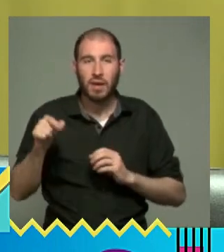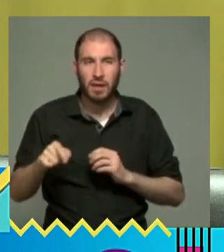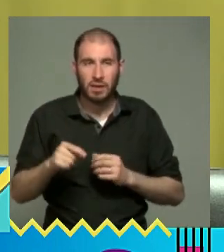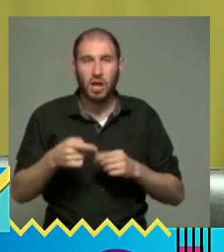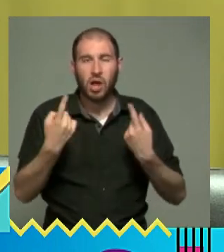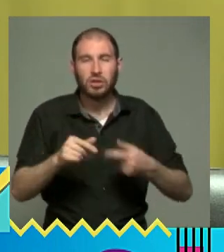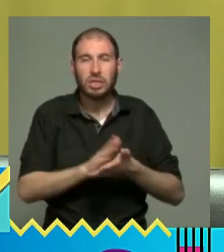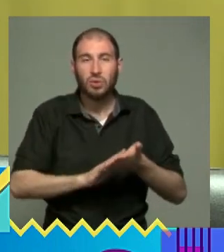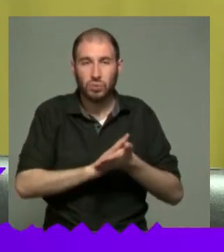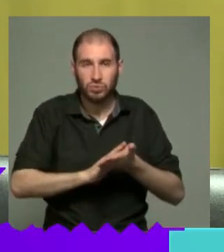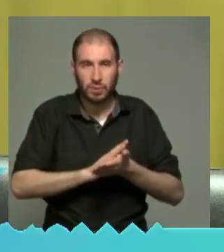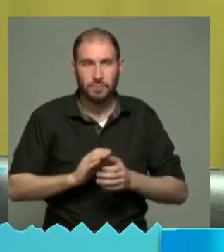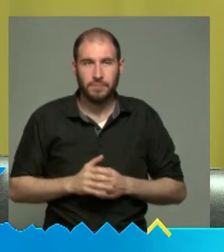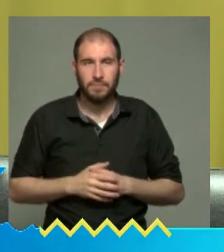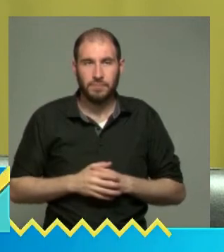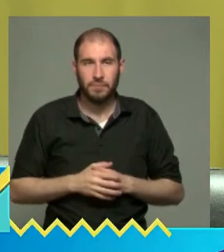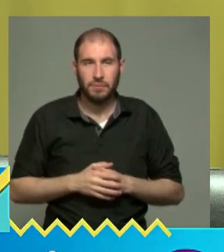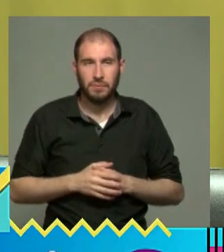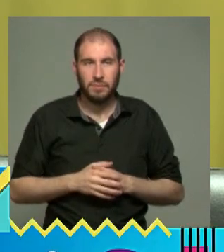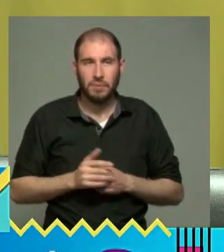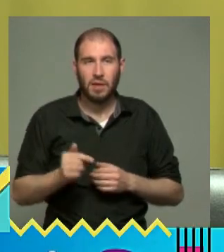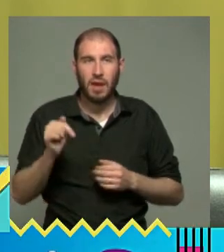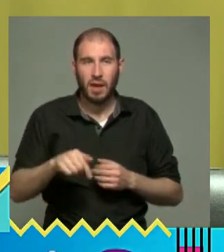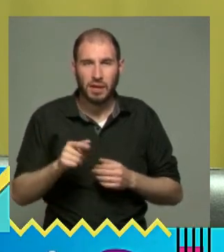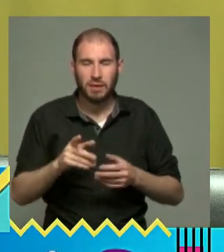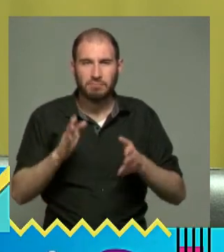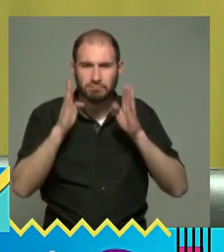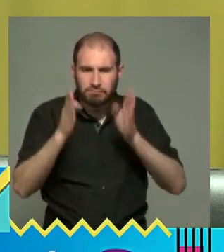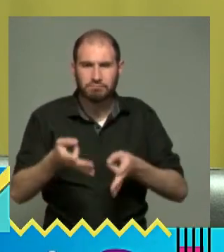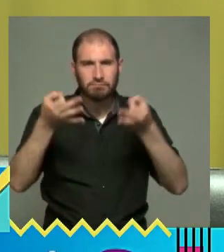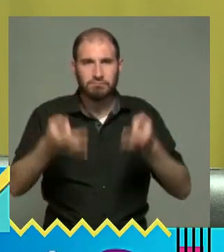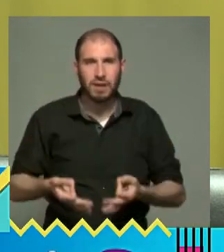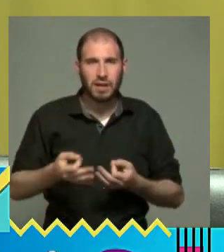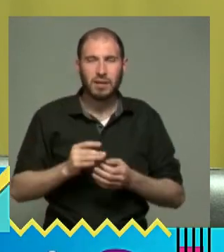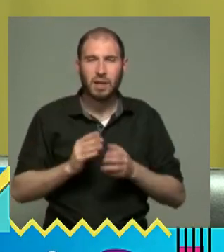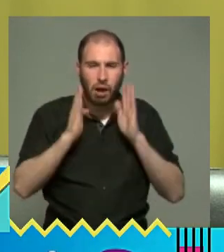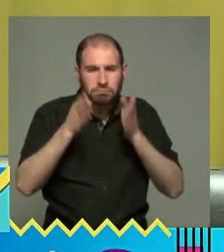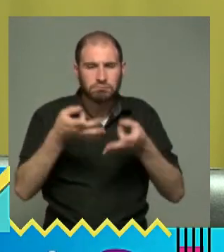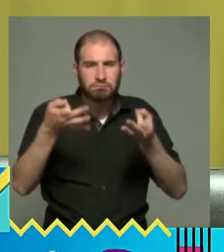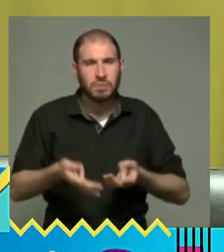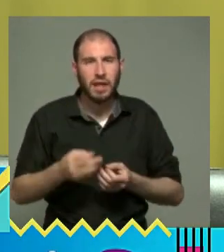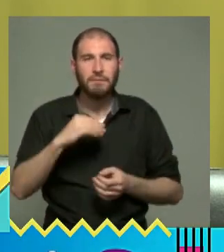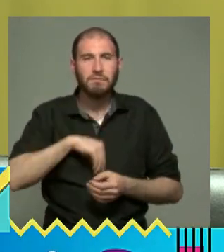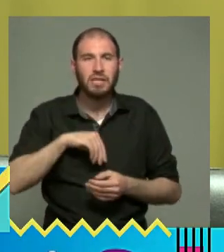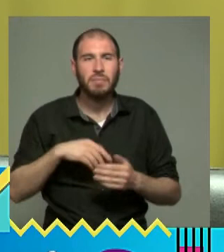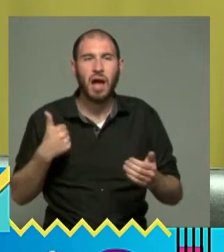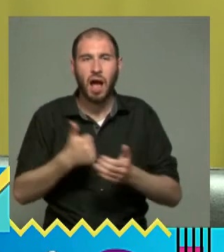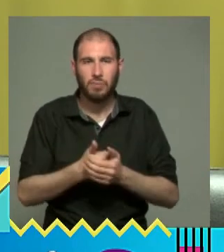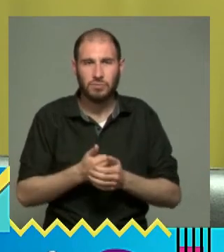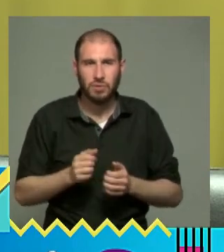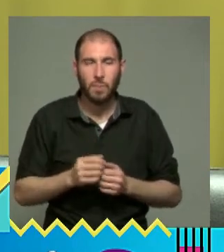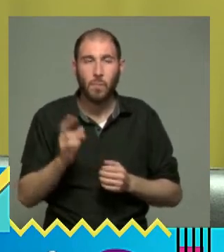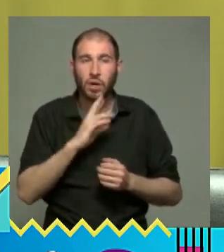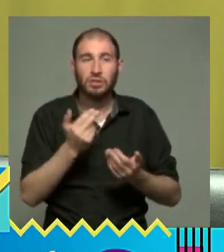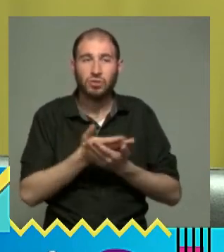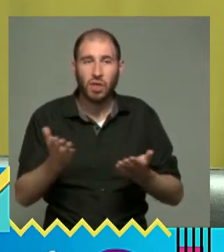cosas que hay que solucionar, para darle un correcto encuadre, un correcto abordaje de las víctimas de abuso y de toda mujer